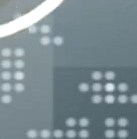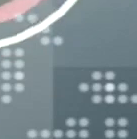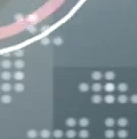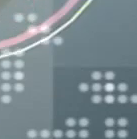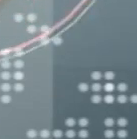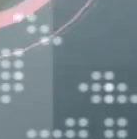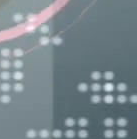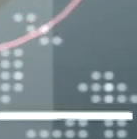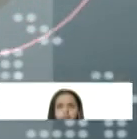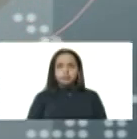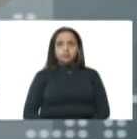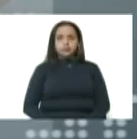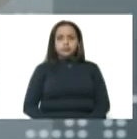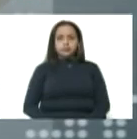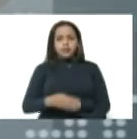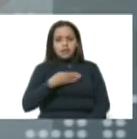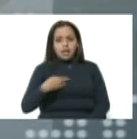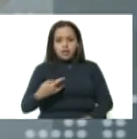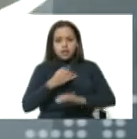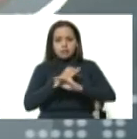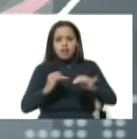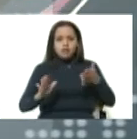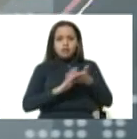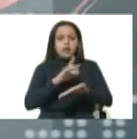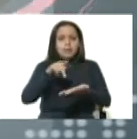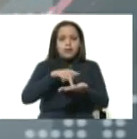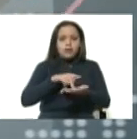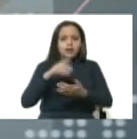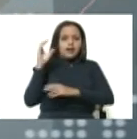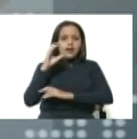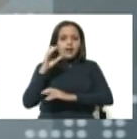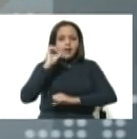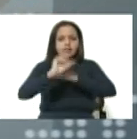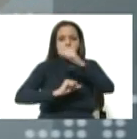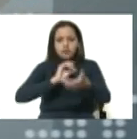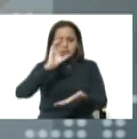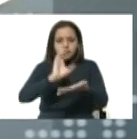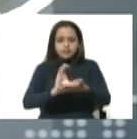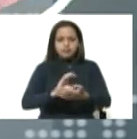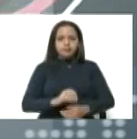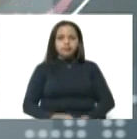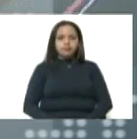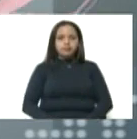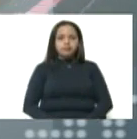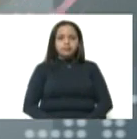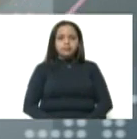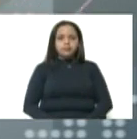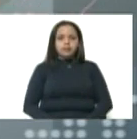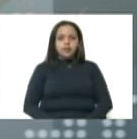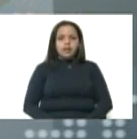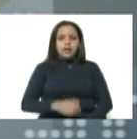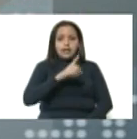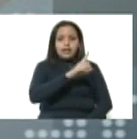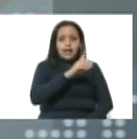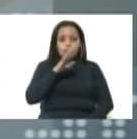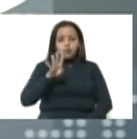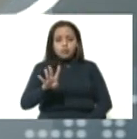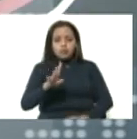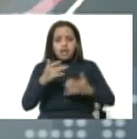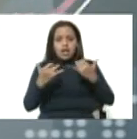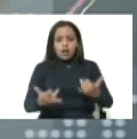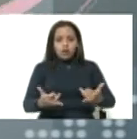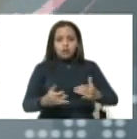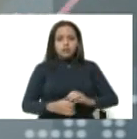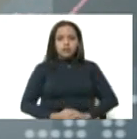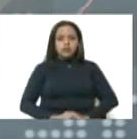que, en cuanto a las parroquias de Caracas, a las parroquias del Distrito de Capital, 14 hasta ahora, son